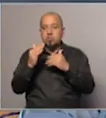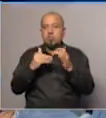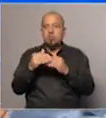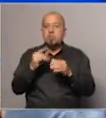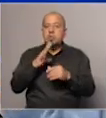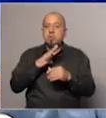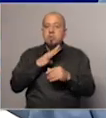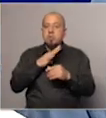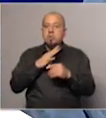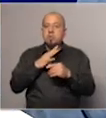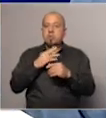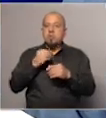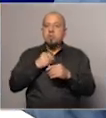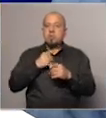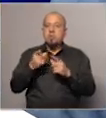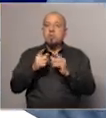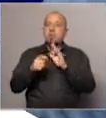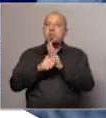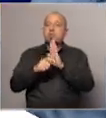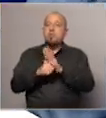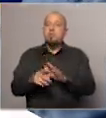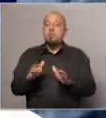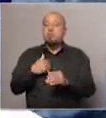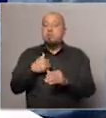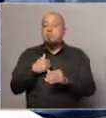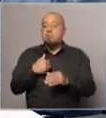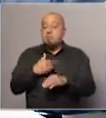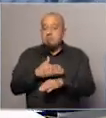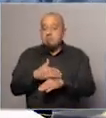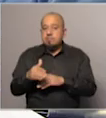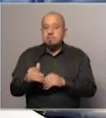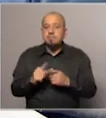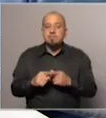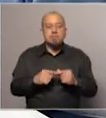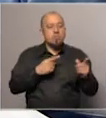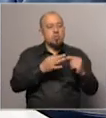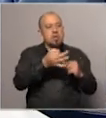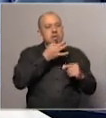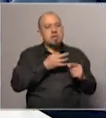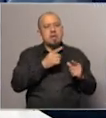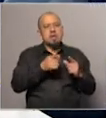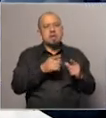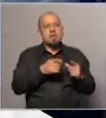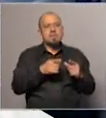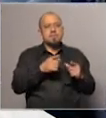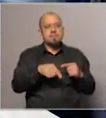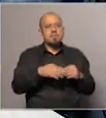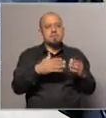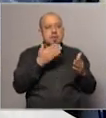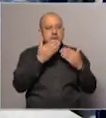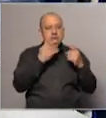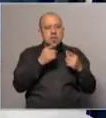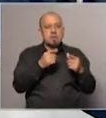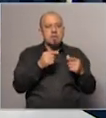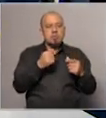voluntad en clarificar este artículo veremos qué sucede cuando se gusten y recién mencionados distintos partidos con los que han tenido conversaciones